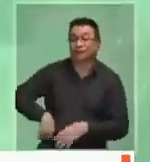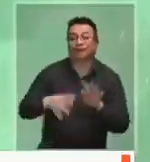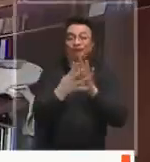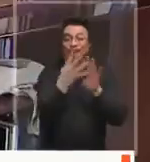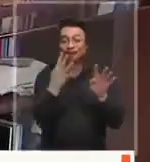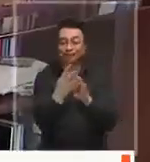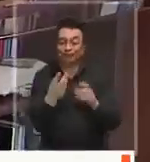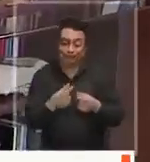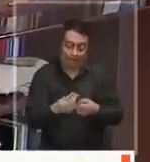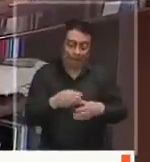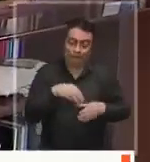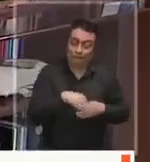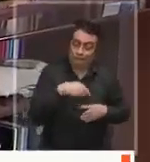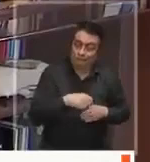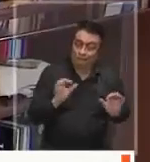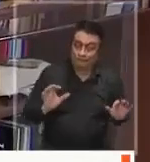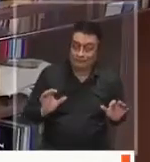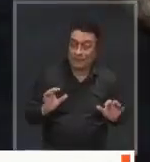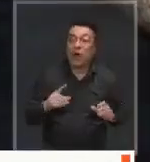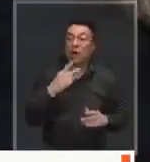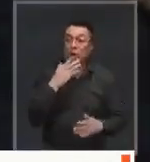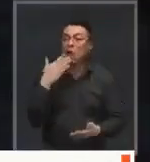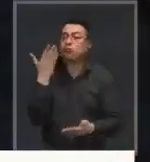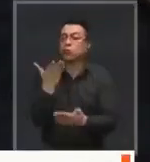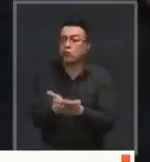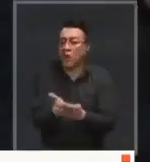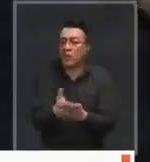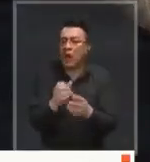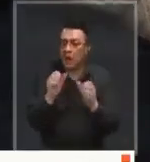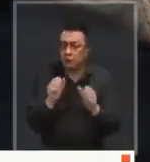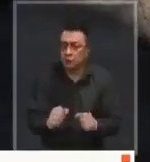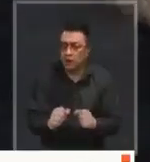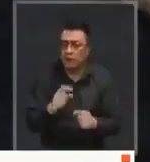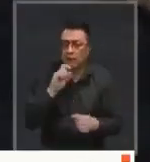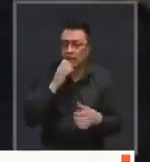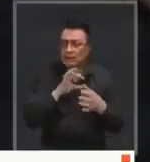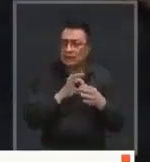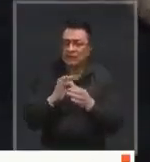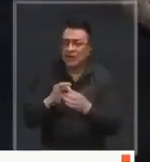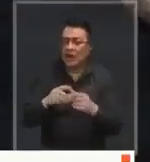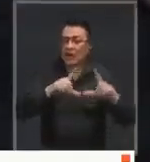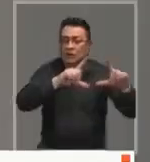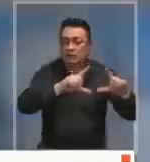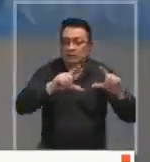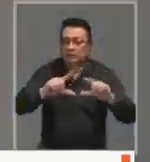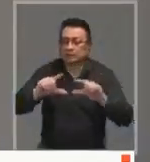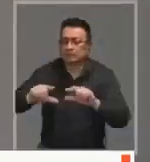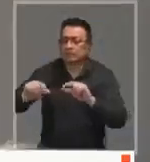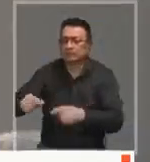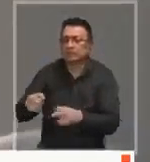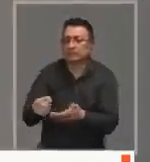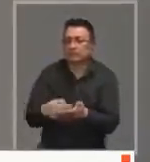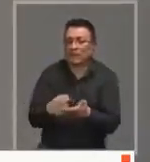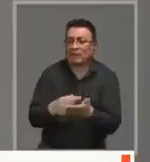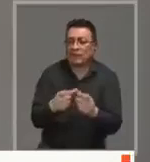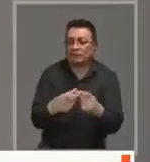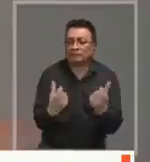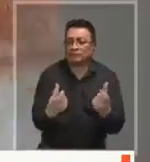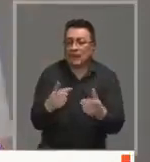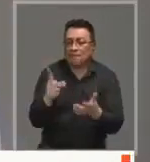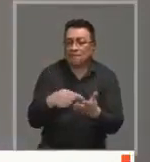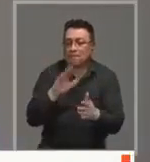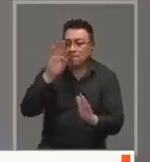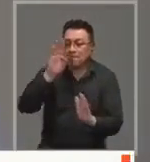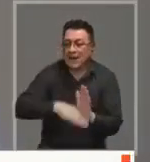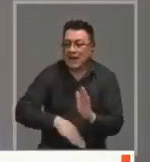taucheras. Pero una propuesta en el largo plazo podría significar que cada vez hayan menos billetes en circulación. Eso sí,